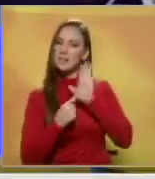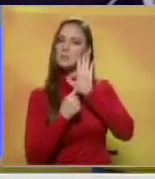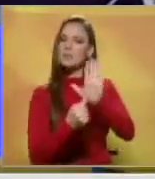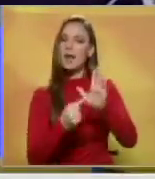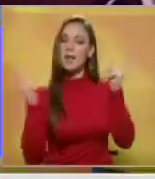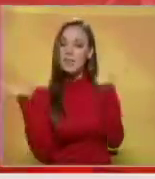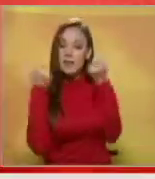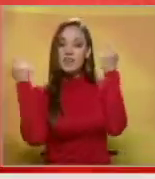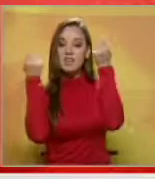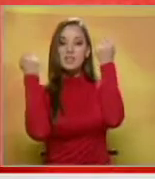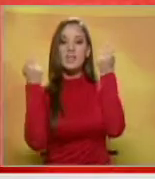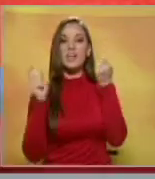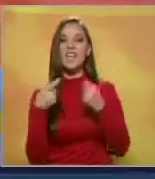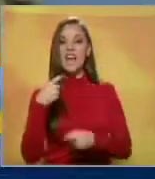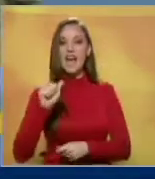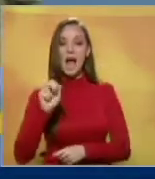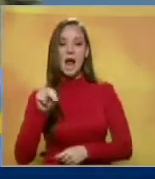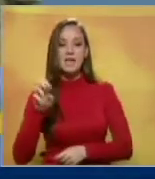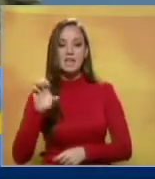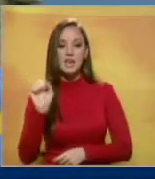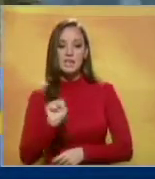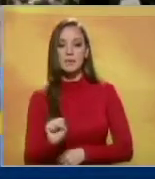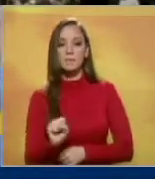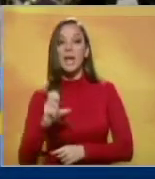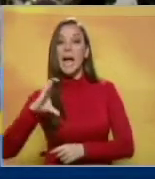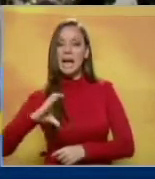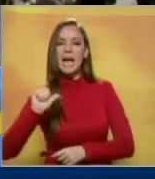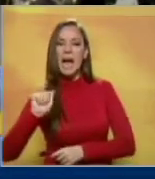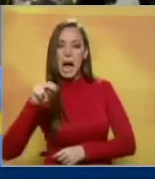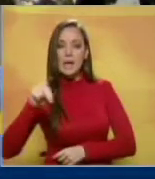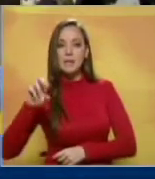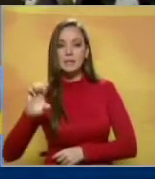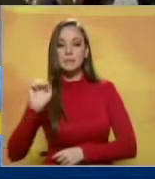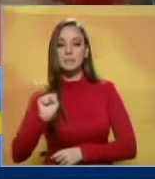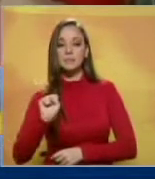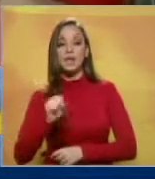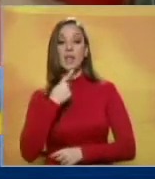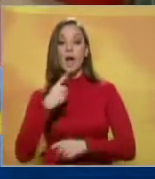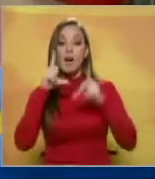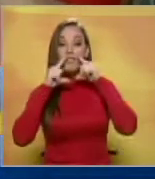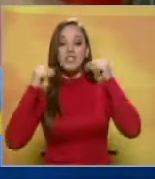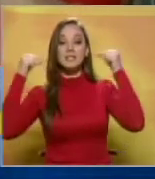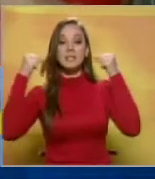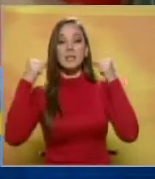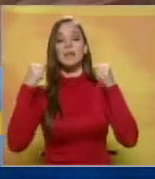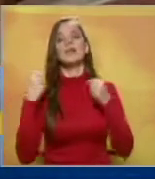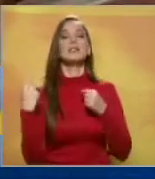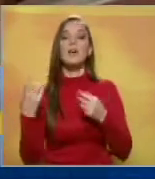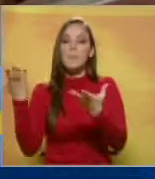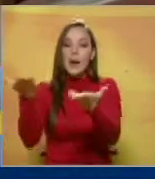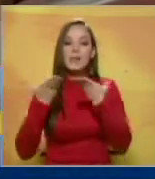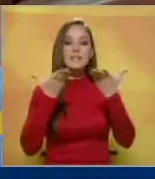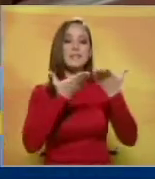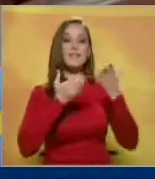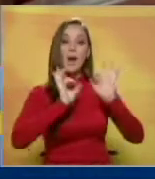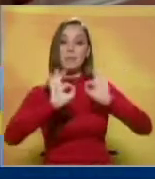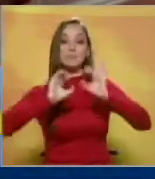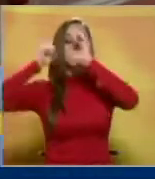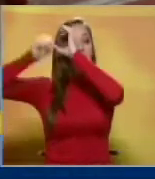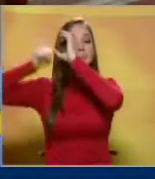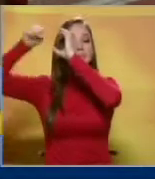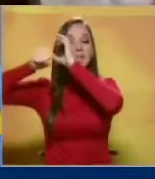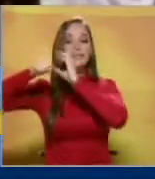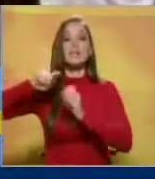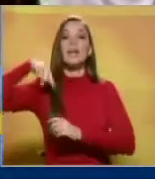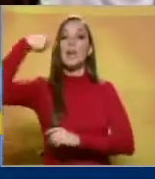festival de cannes los preparativos de último minuto se realizaron en la ribera francesa para recibir a las estrellas del mundo del cine para